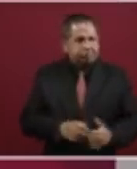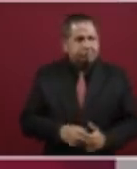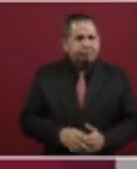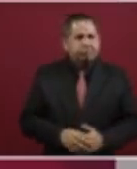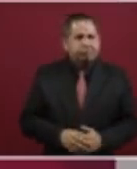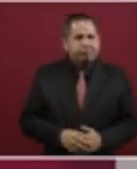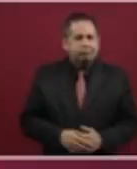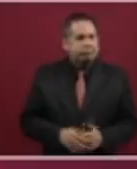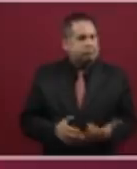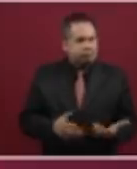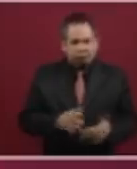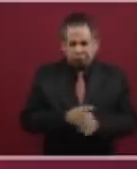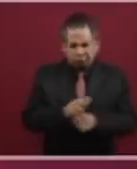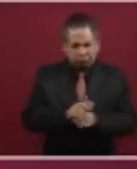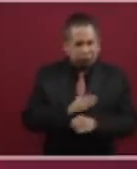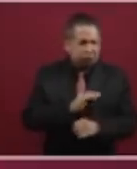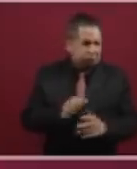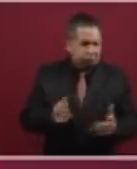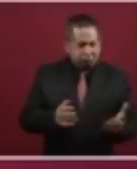todo.